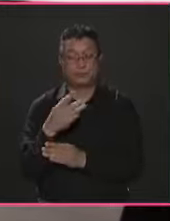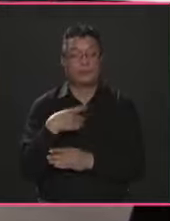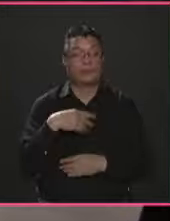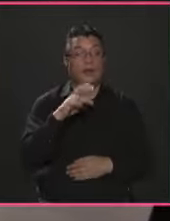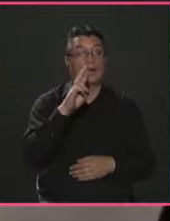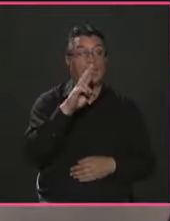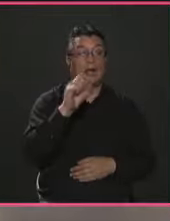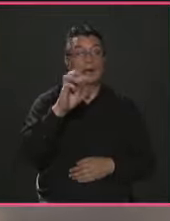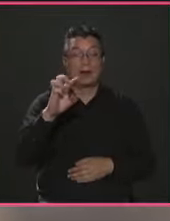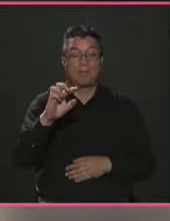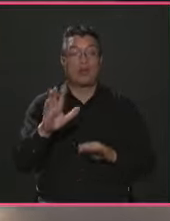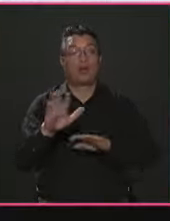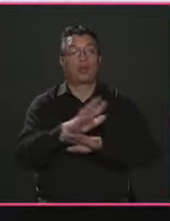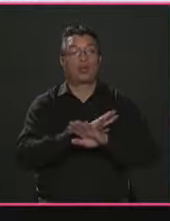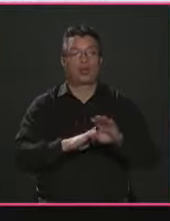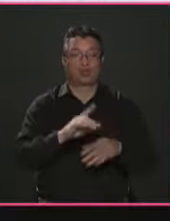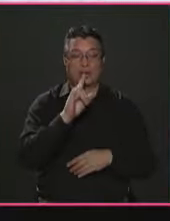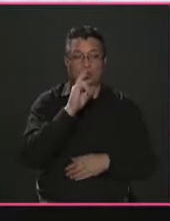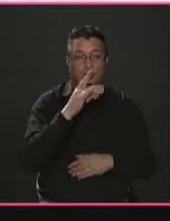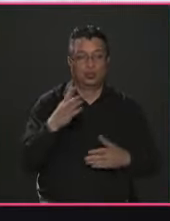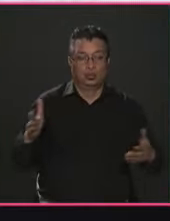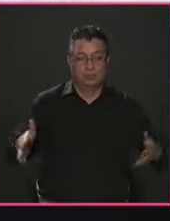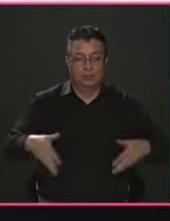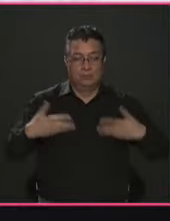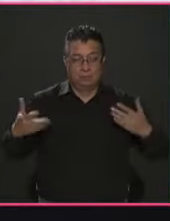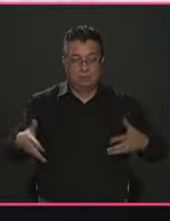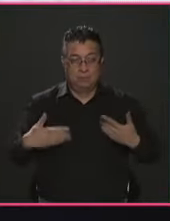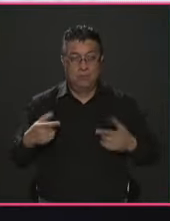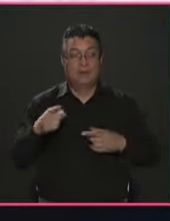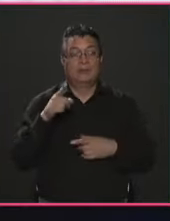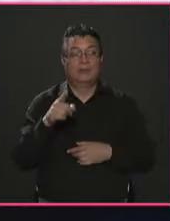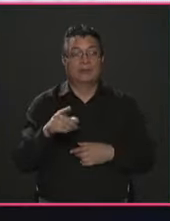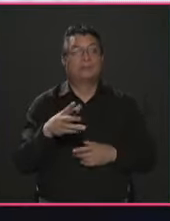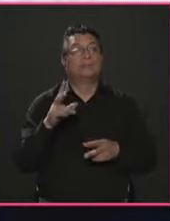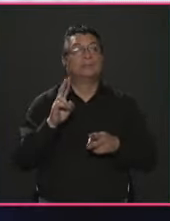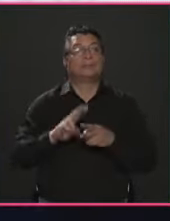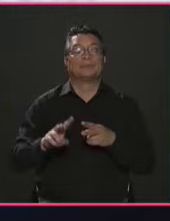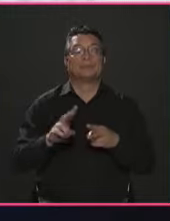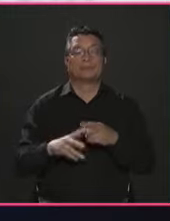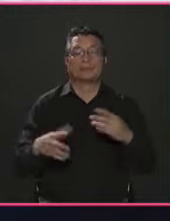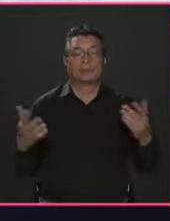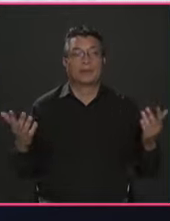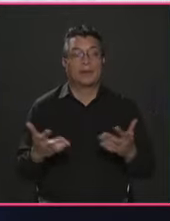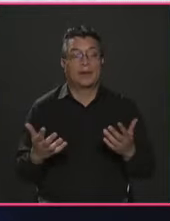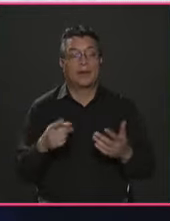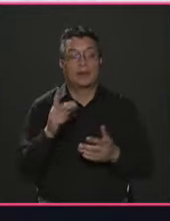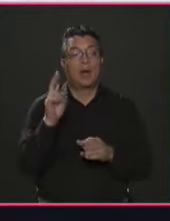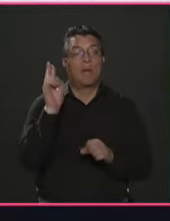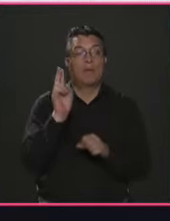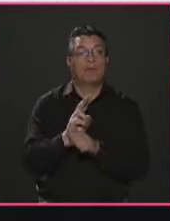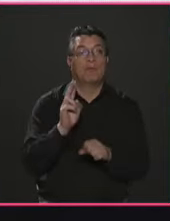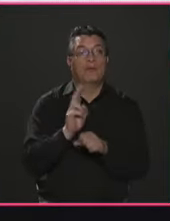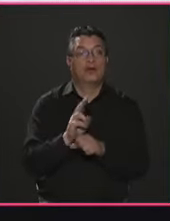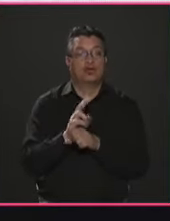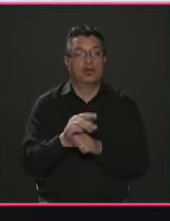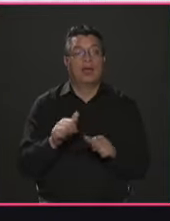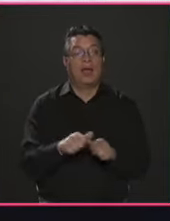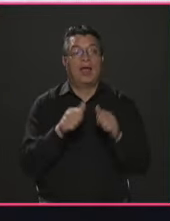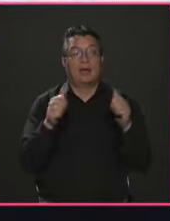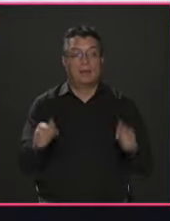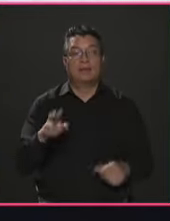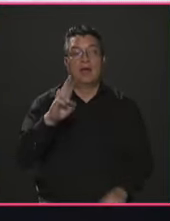cuida tu ánimo que está en nuestro programa cuida tu ánimo que fue hecho por una eh profesora que además es